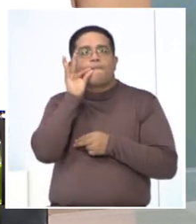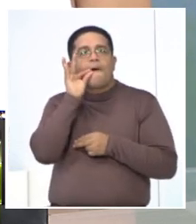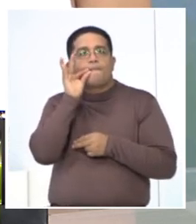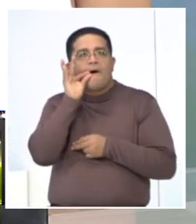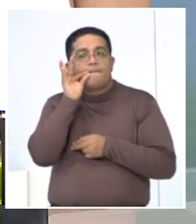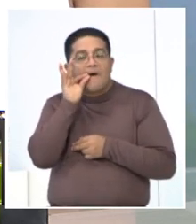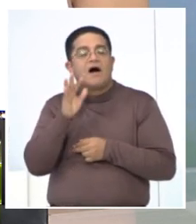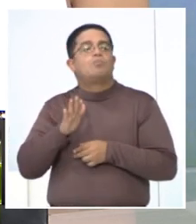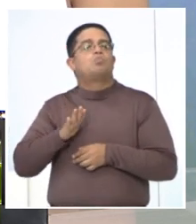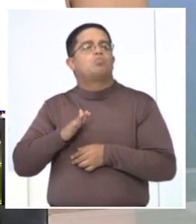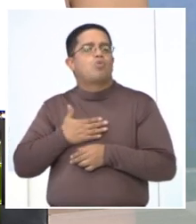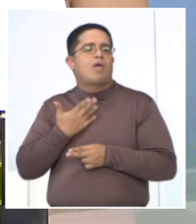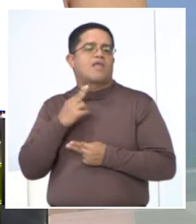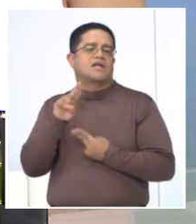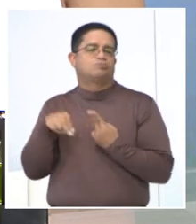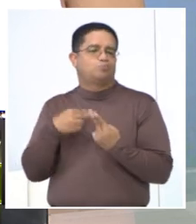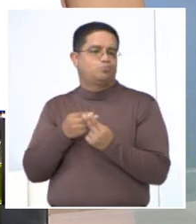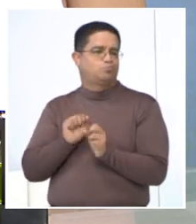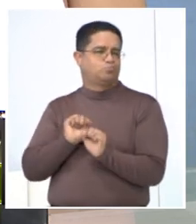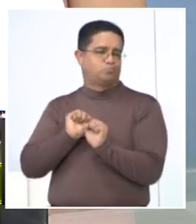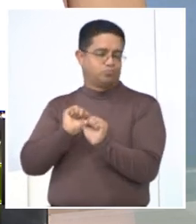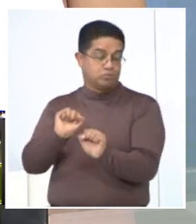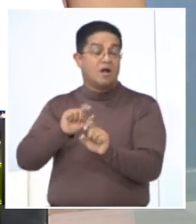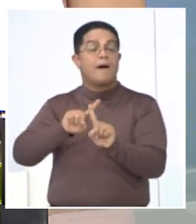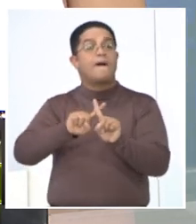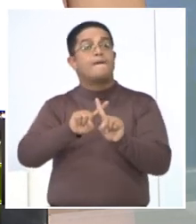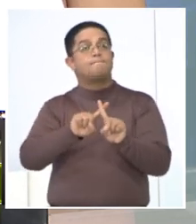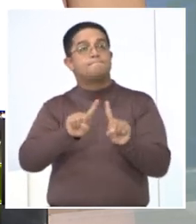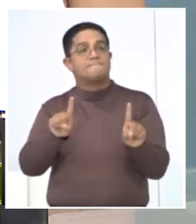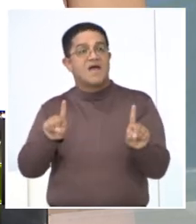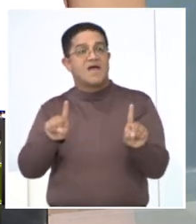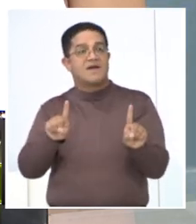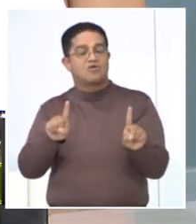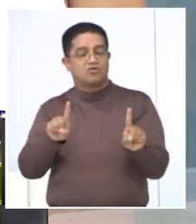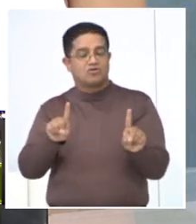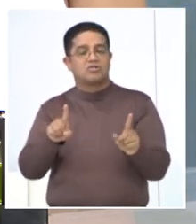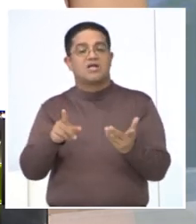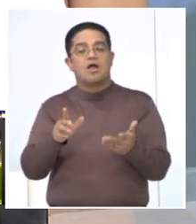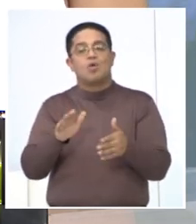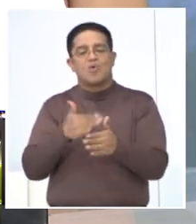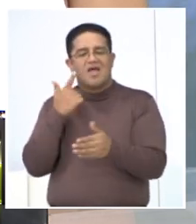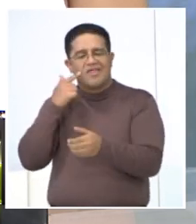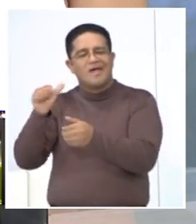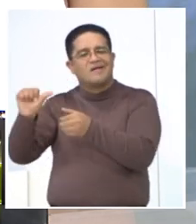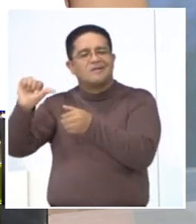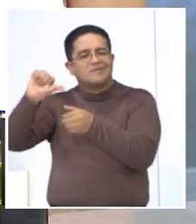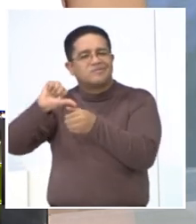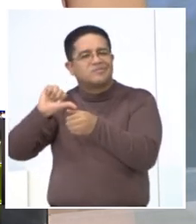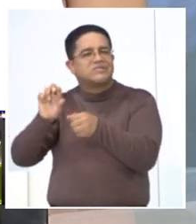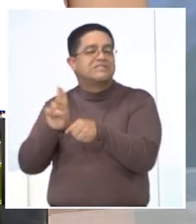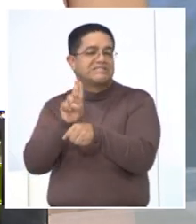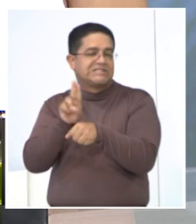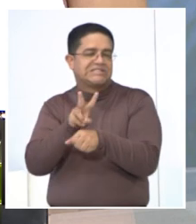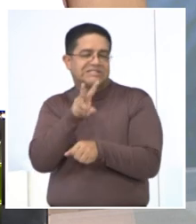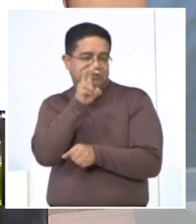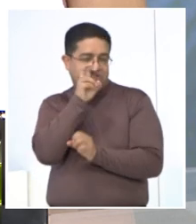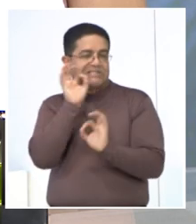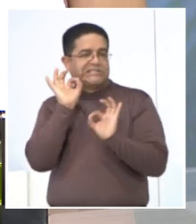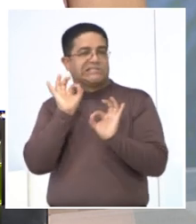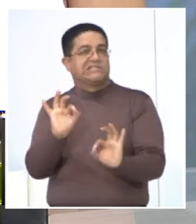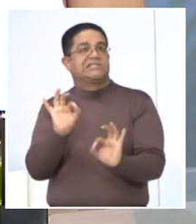poder dejar directamente el tabaco. Sin embargo, a pesar de que puedan utilizar fragancias que pueden ser muy agradables al